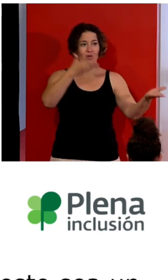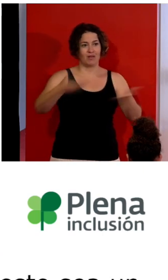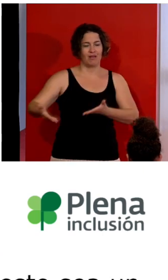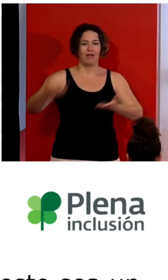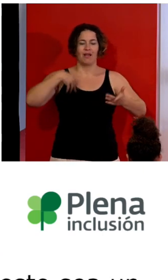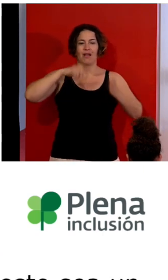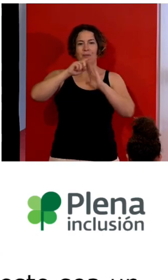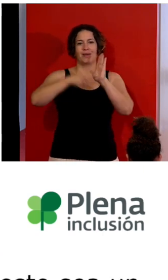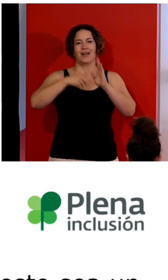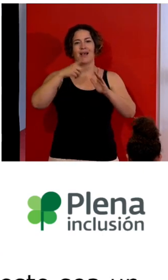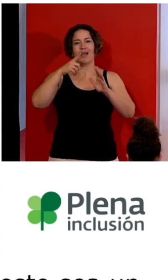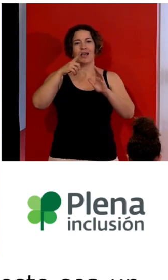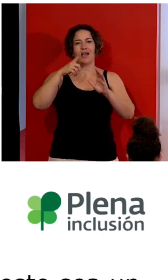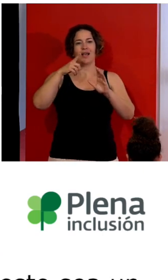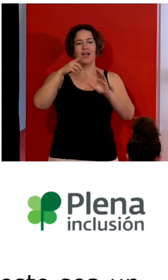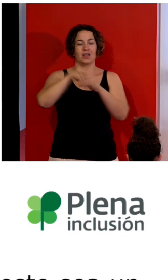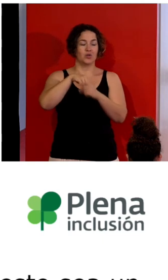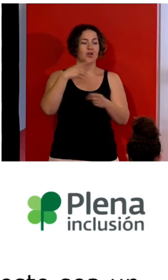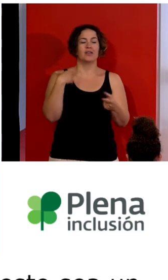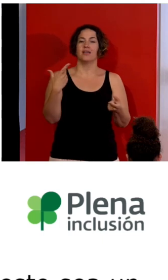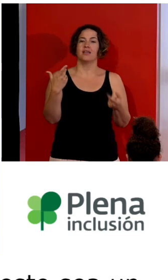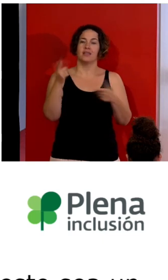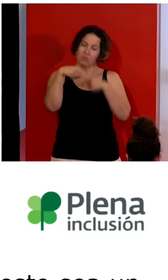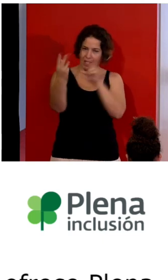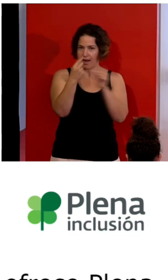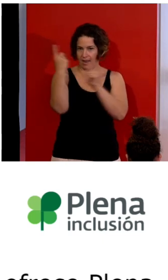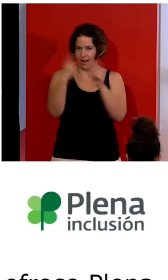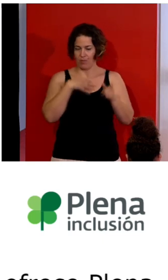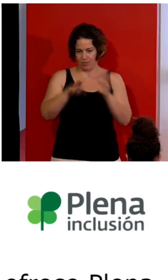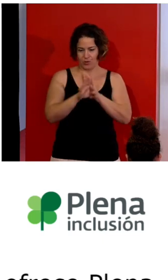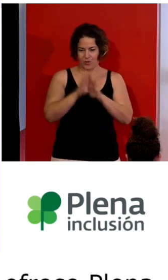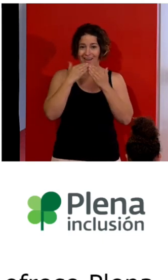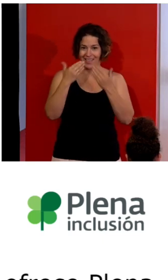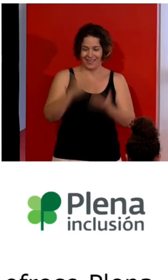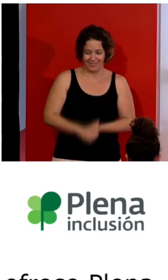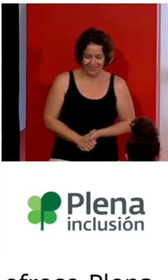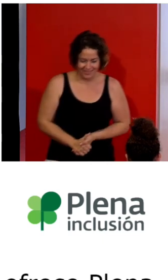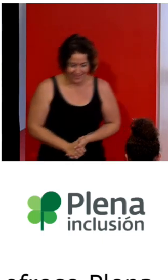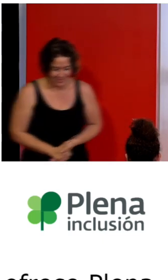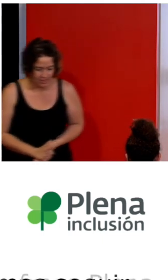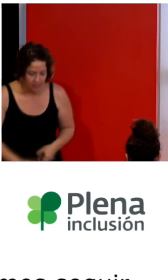Inclusión al fondo de la sala y podremos seguir comentando los aspectos de la jornada. Muchas gracias.